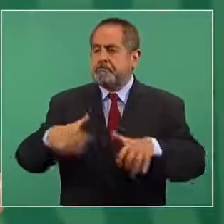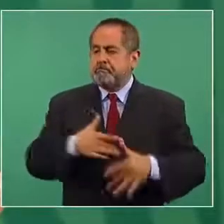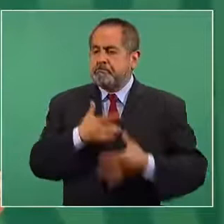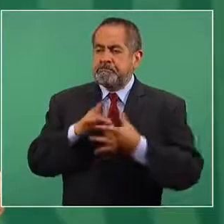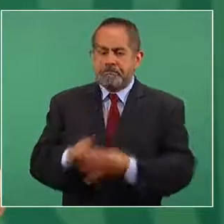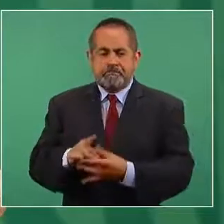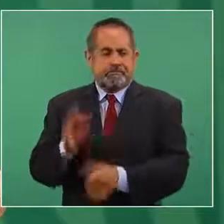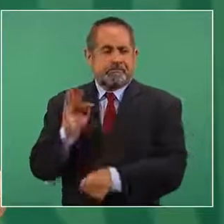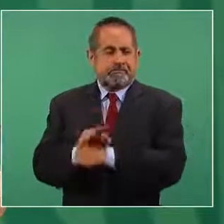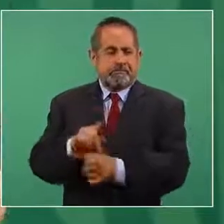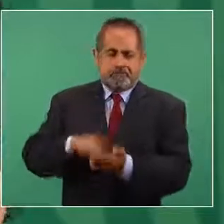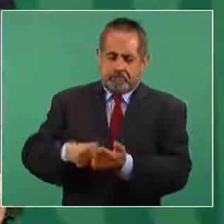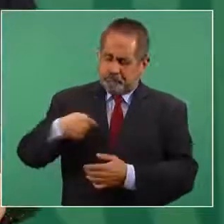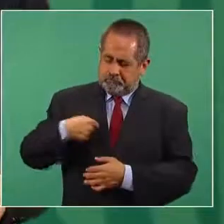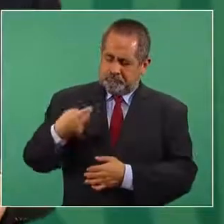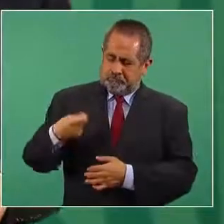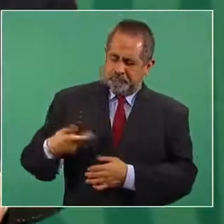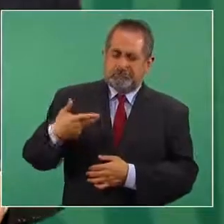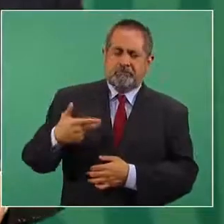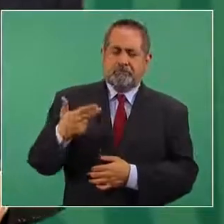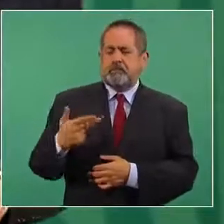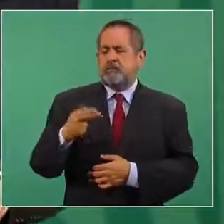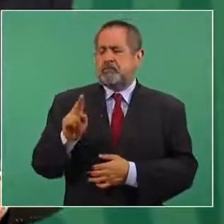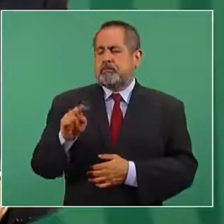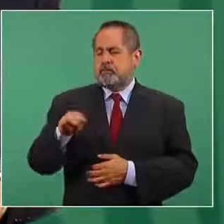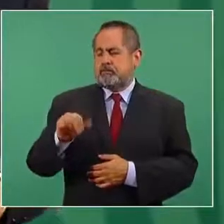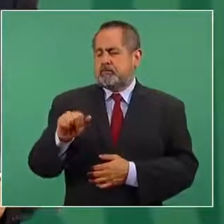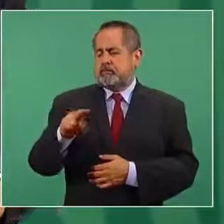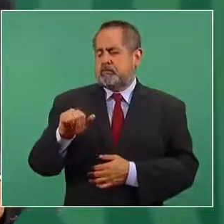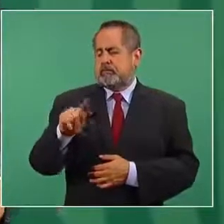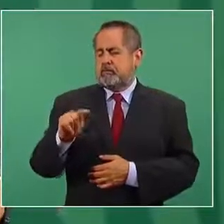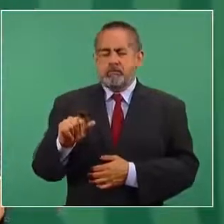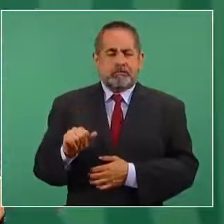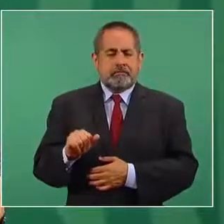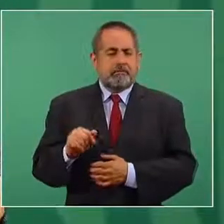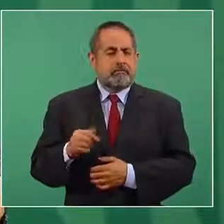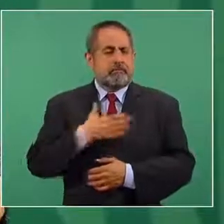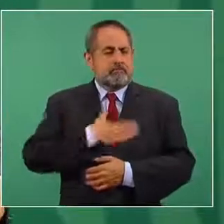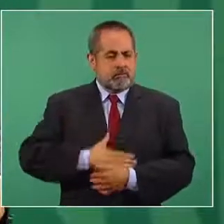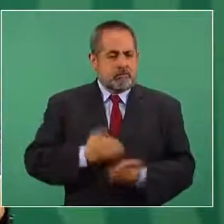estoy a favor de la justicia y de la igualdad.